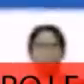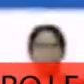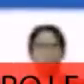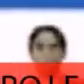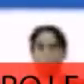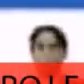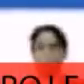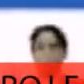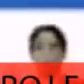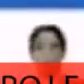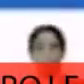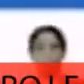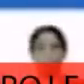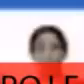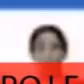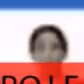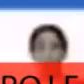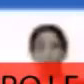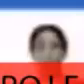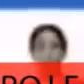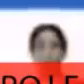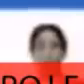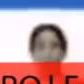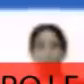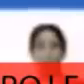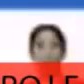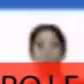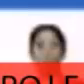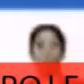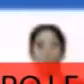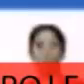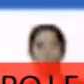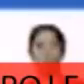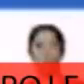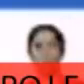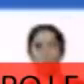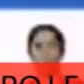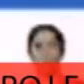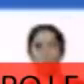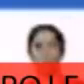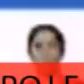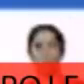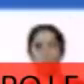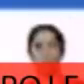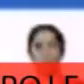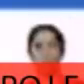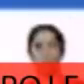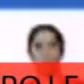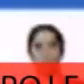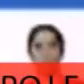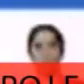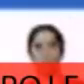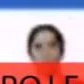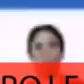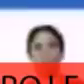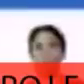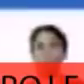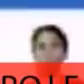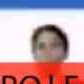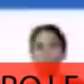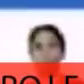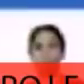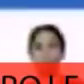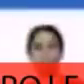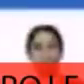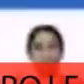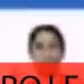de votos. Si la oposición dice que sacó 7 millones y pico de votos, significa que el chavismo sacó 7 millones de votos. Entonces, ¿cómo rechazan el resto de